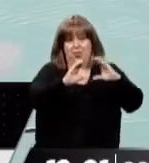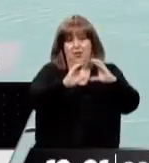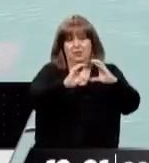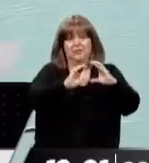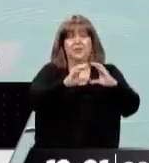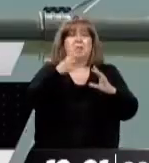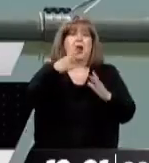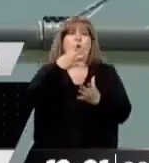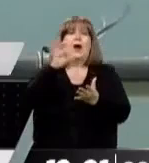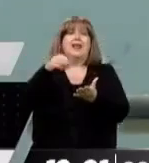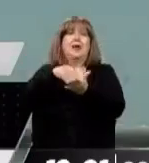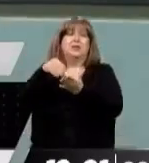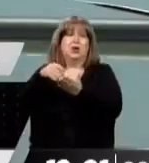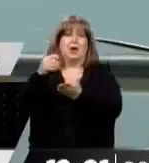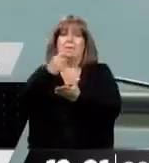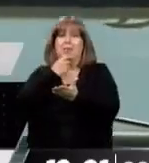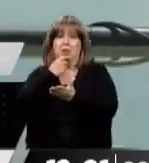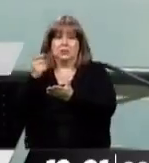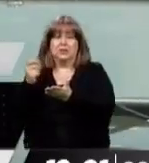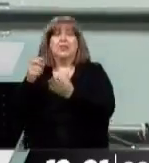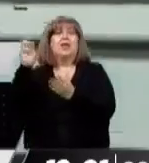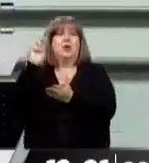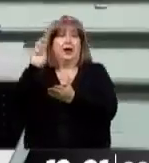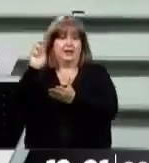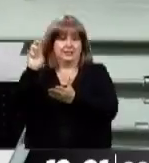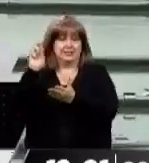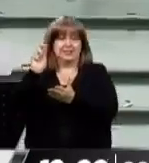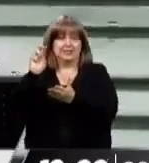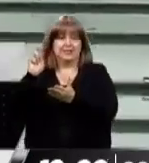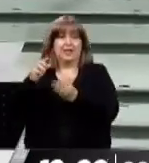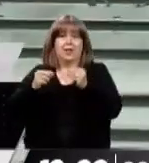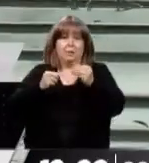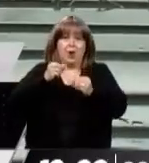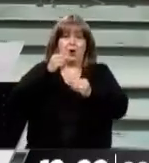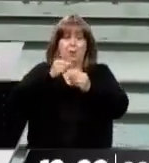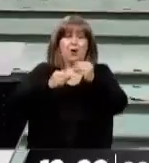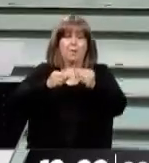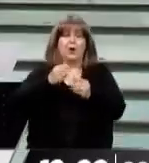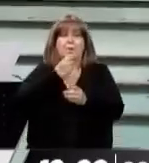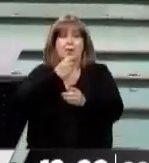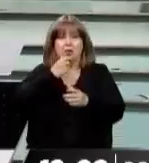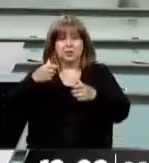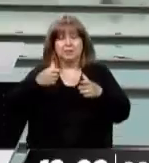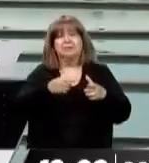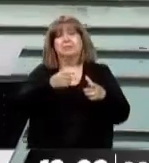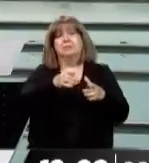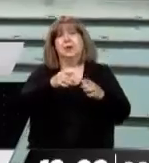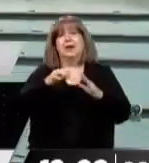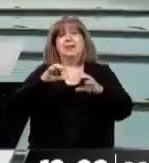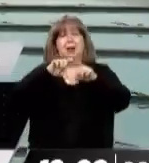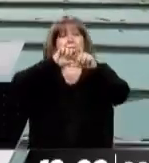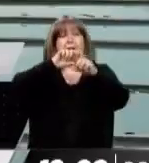fueron 40 millones de dólares que se fueron plasmando en obras, como es la planta de tratamiento en